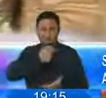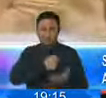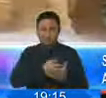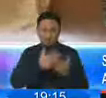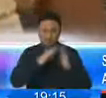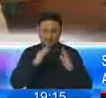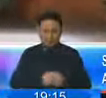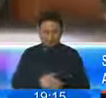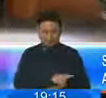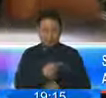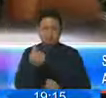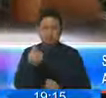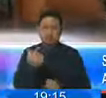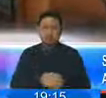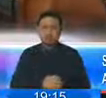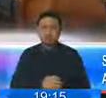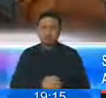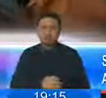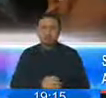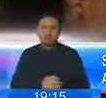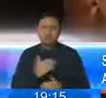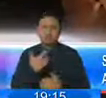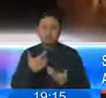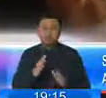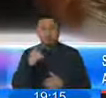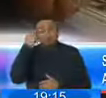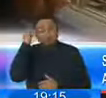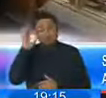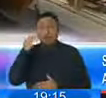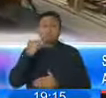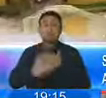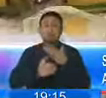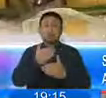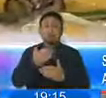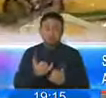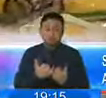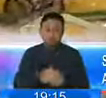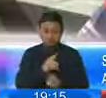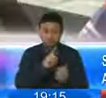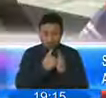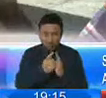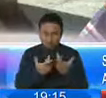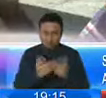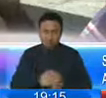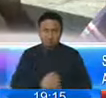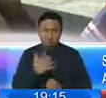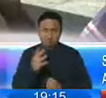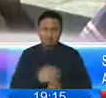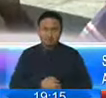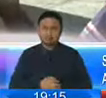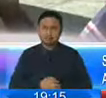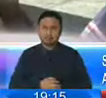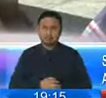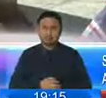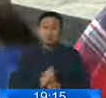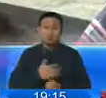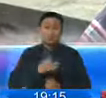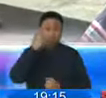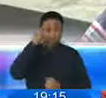él la reducción de precios supondría un proceso, pues asegura que aún no ha visto cambios. Yo creo que el